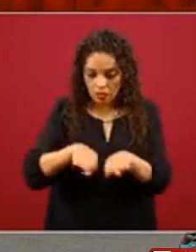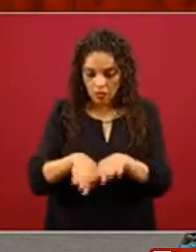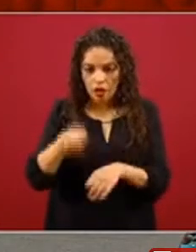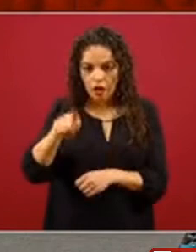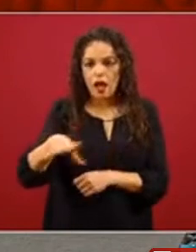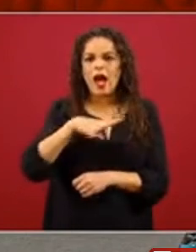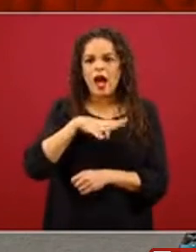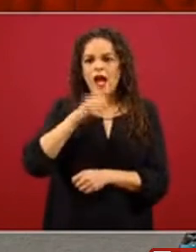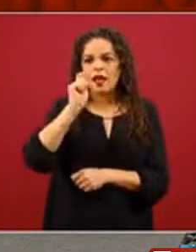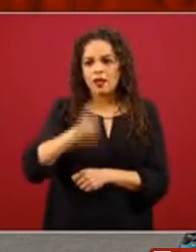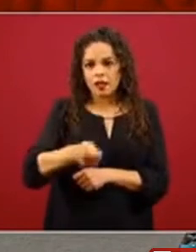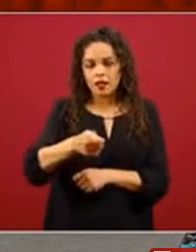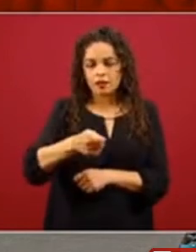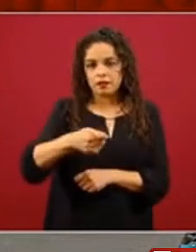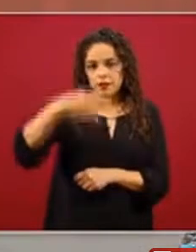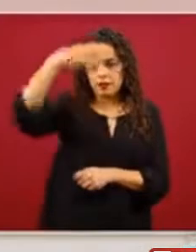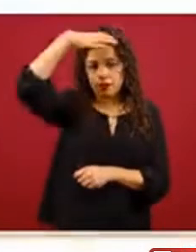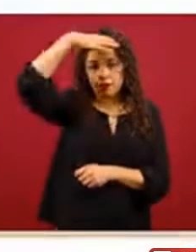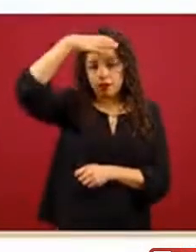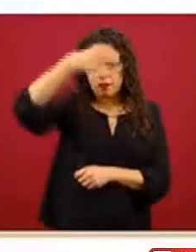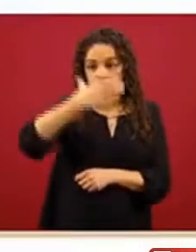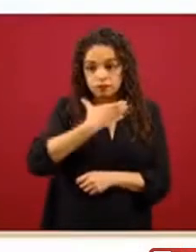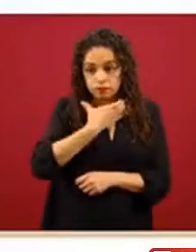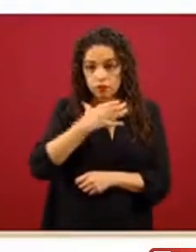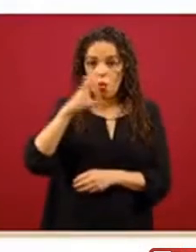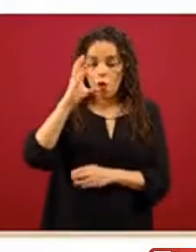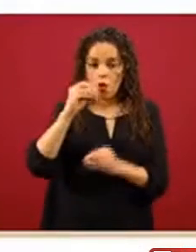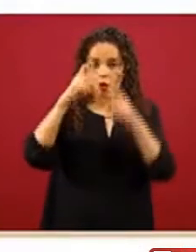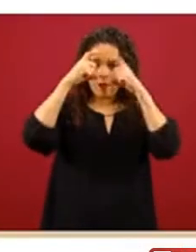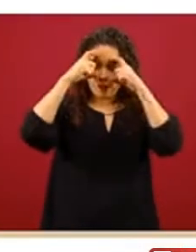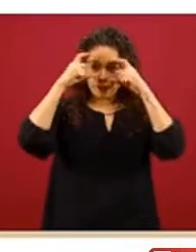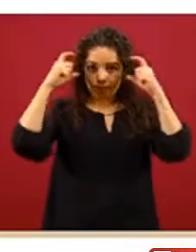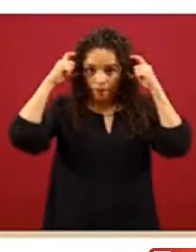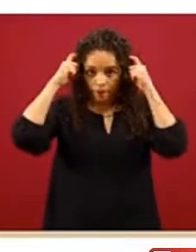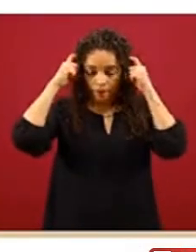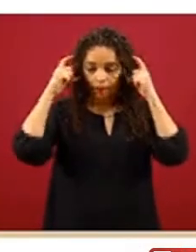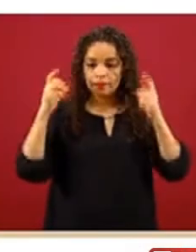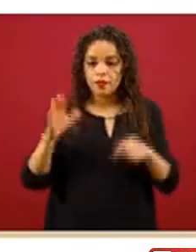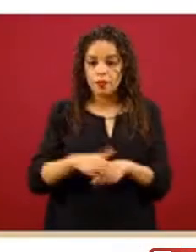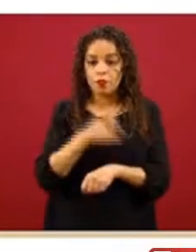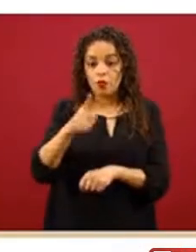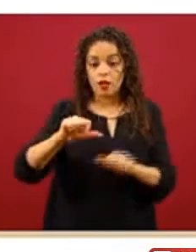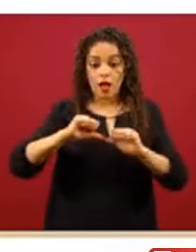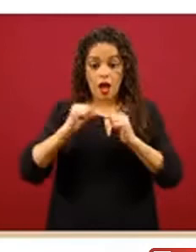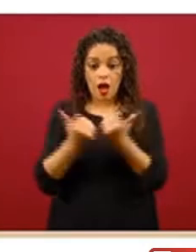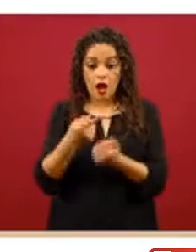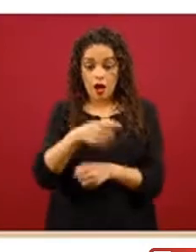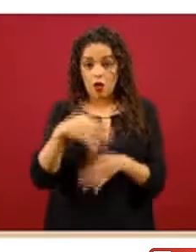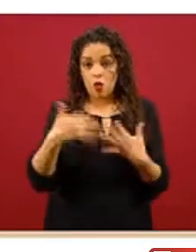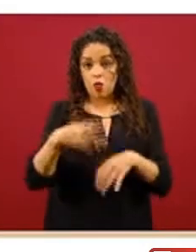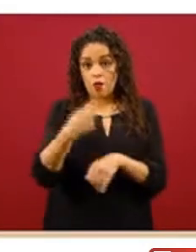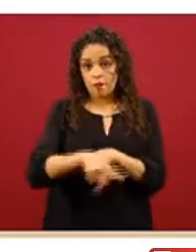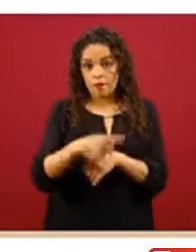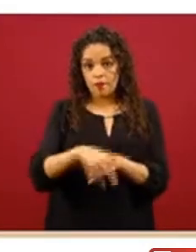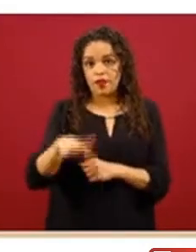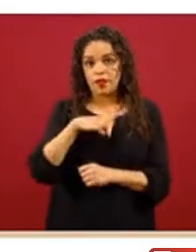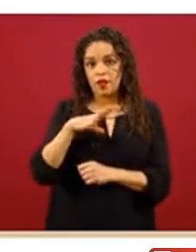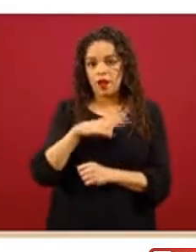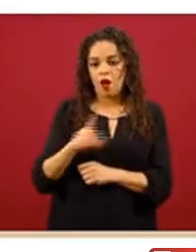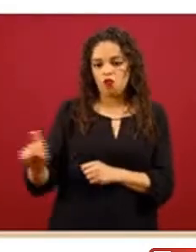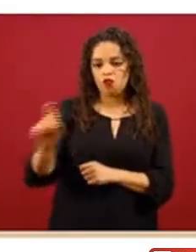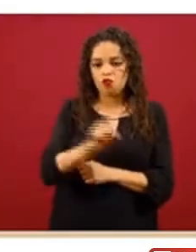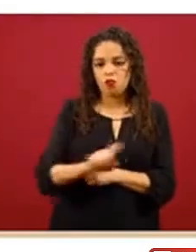la protección ocular, recuerden, es careta o gogles. Como están en una área crítica donde se generan aerosoles, aquí sí